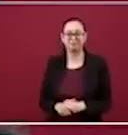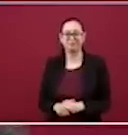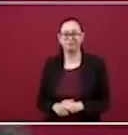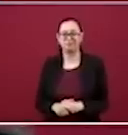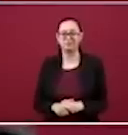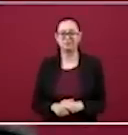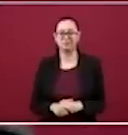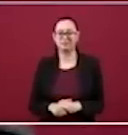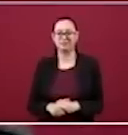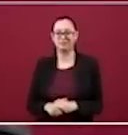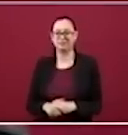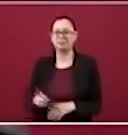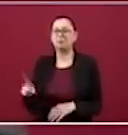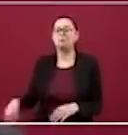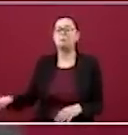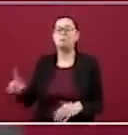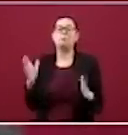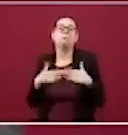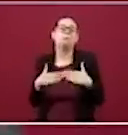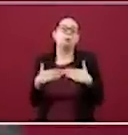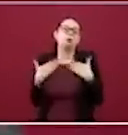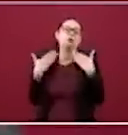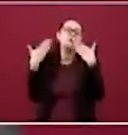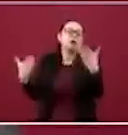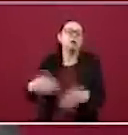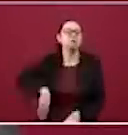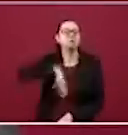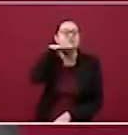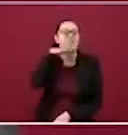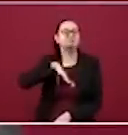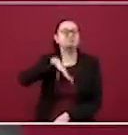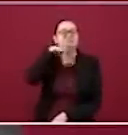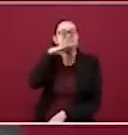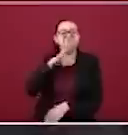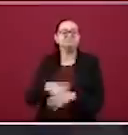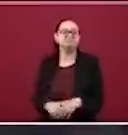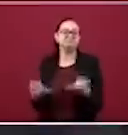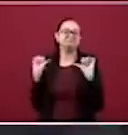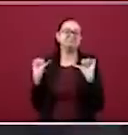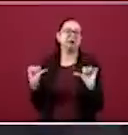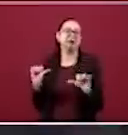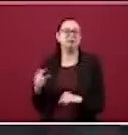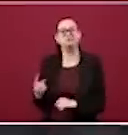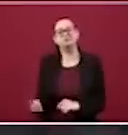Además, estaban tan confiados que pensaban que iban a ser